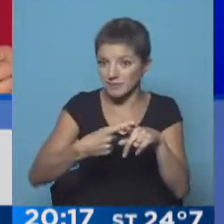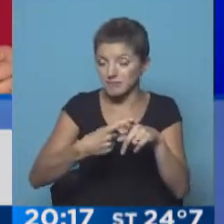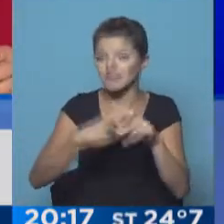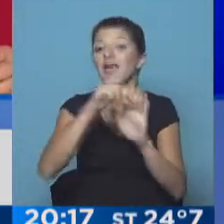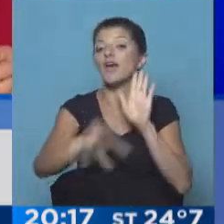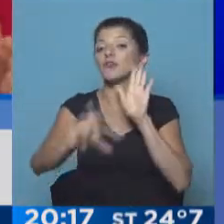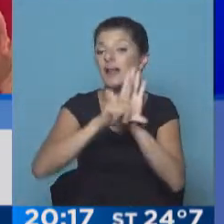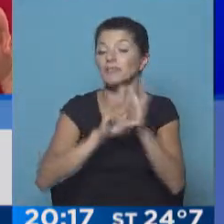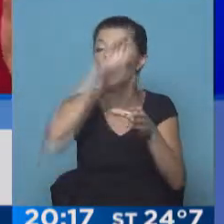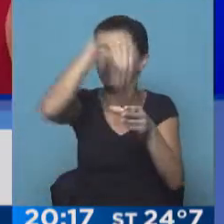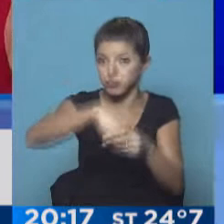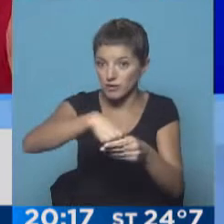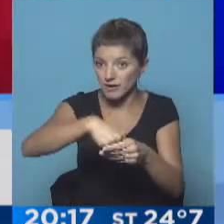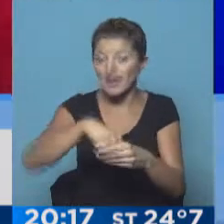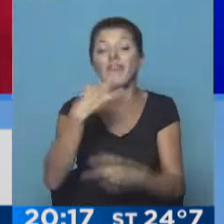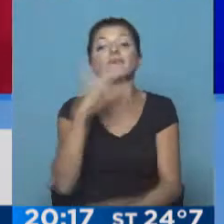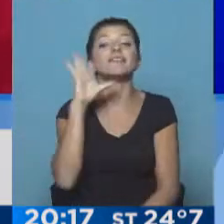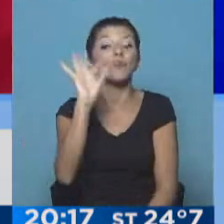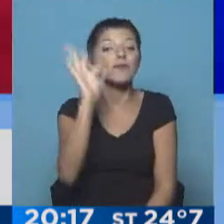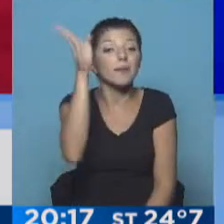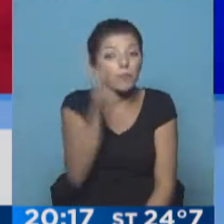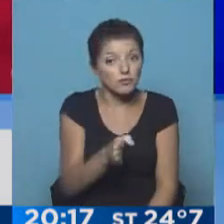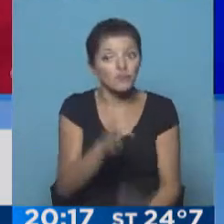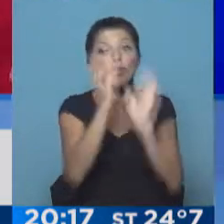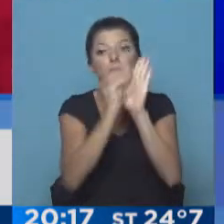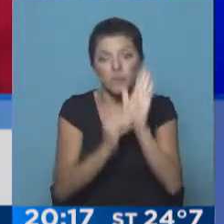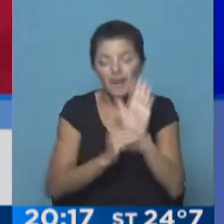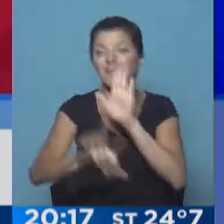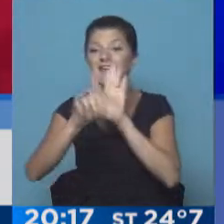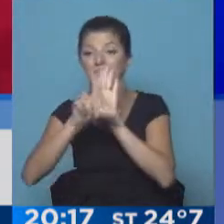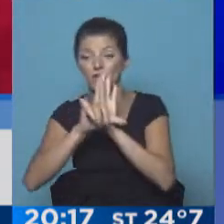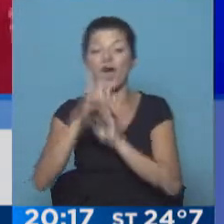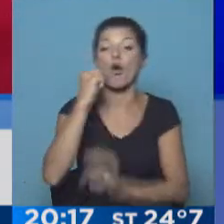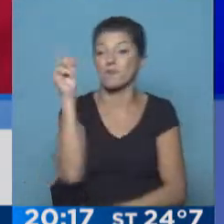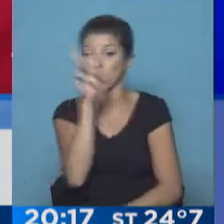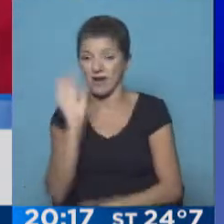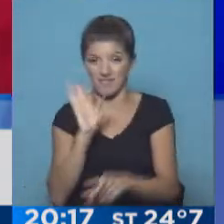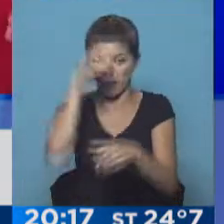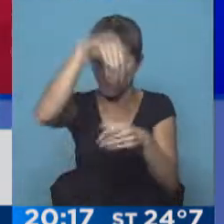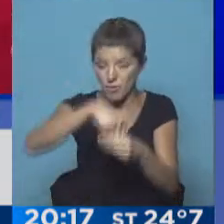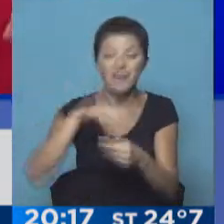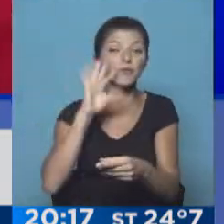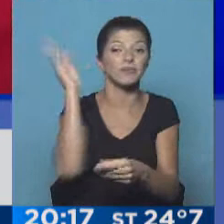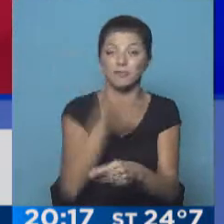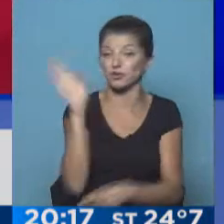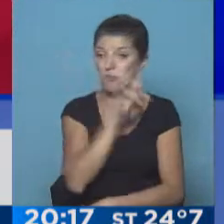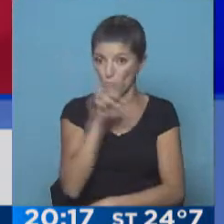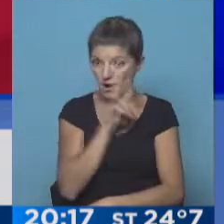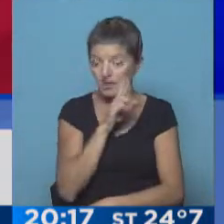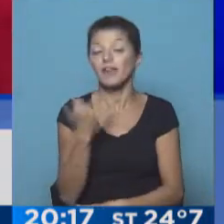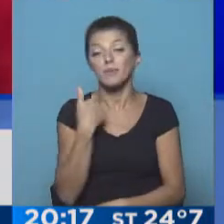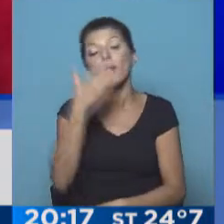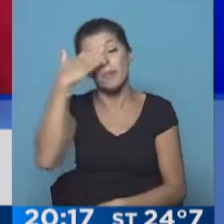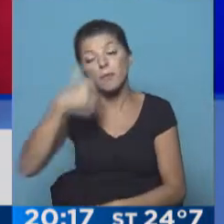la incorporación de un 50% en las listas de legisladoras y legisladores con posibilidad de ser elegidos en la Cámara